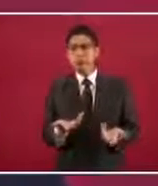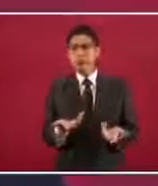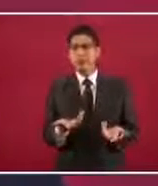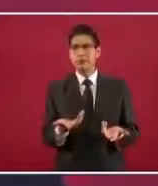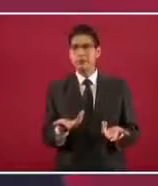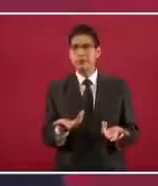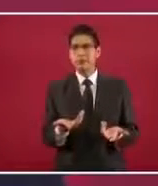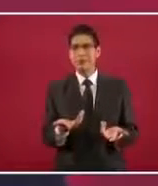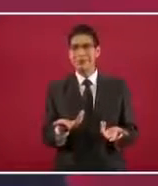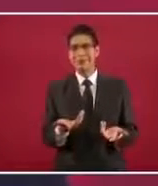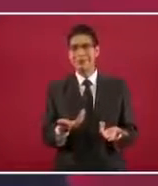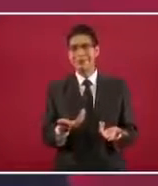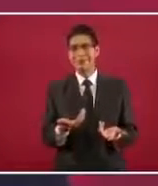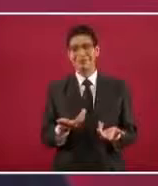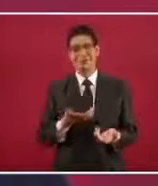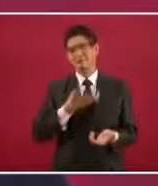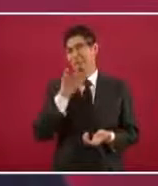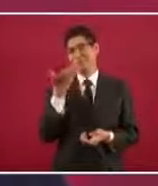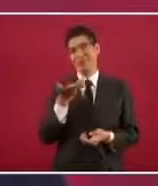las inercias.